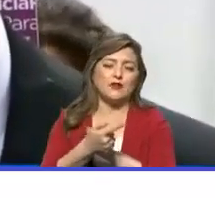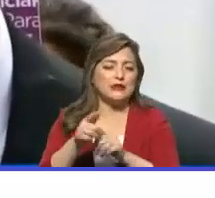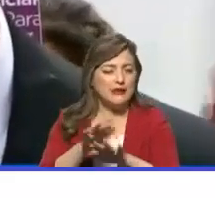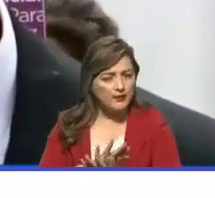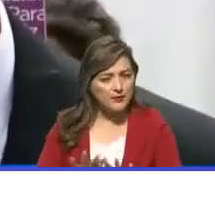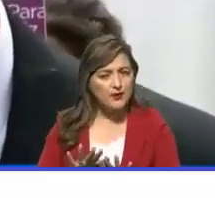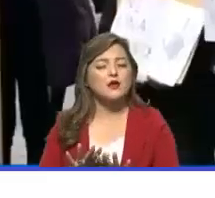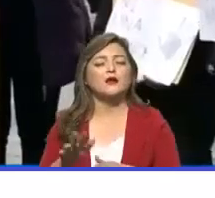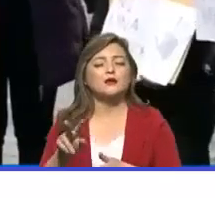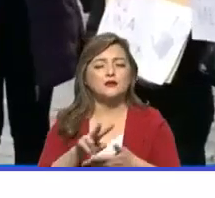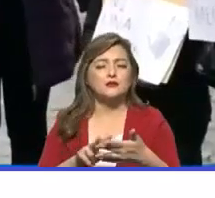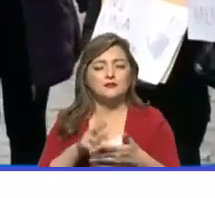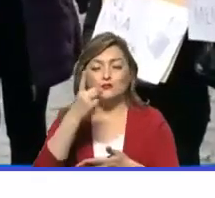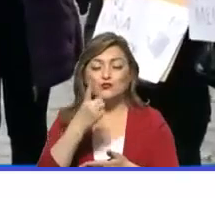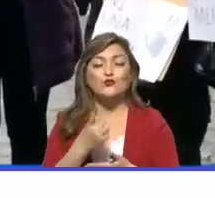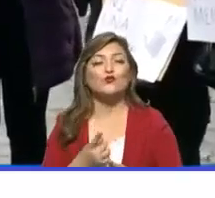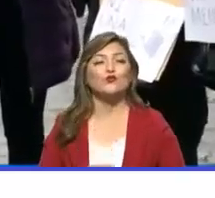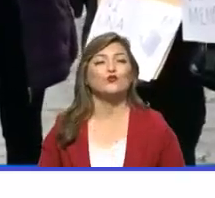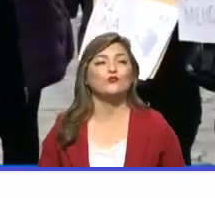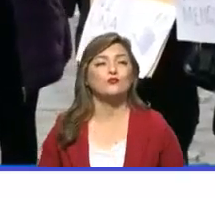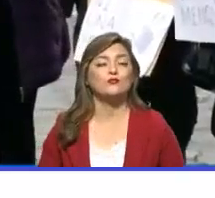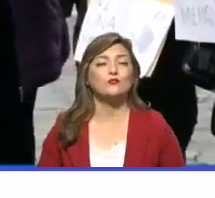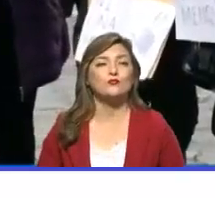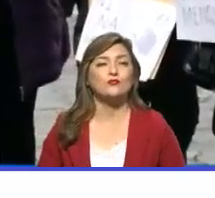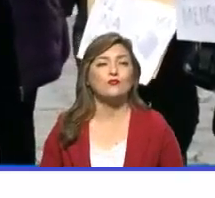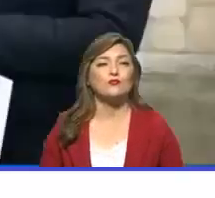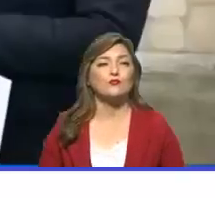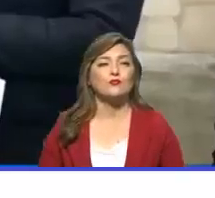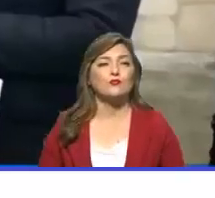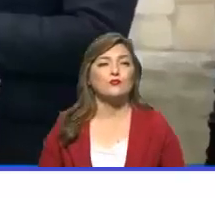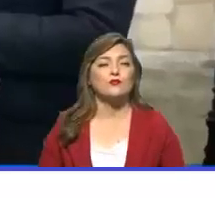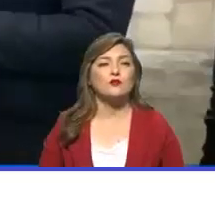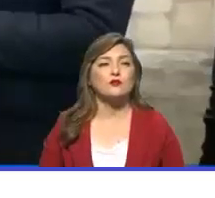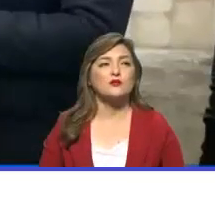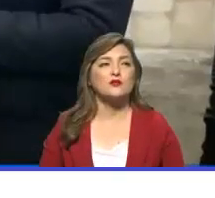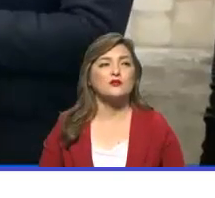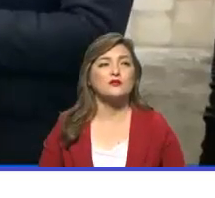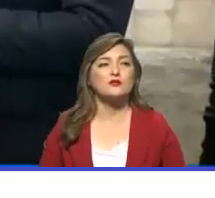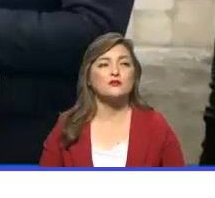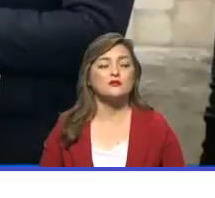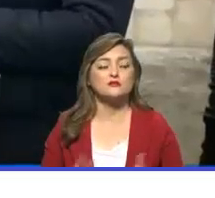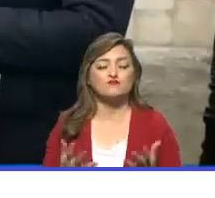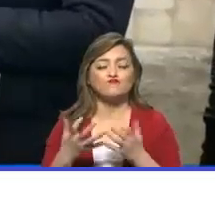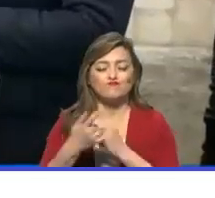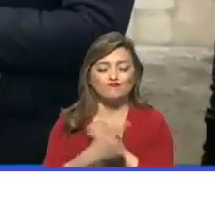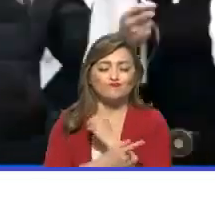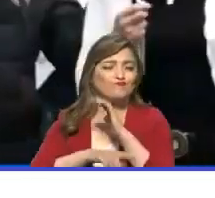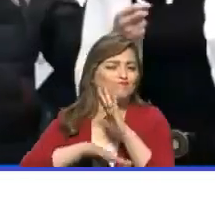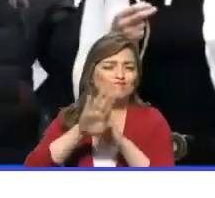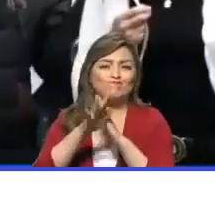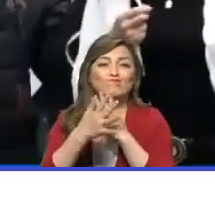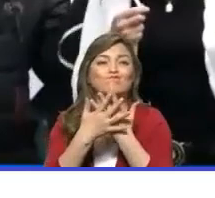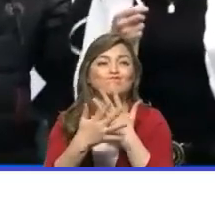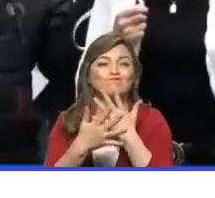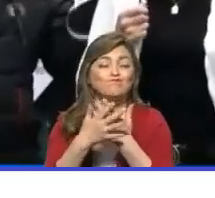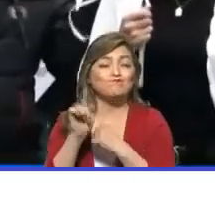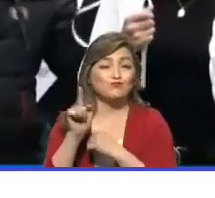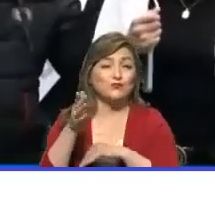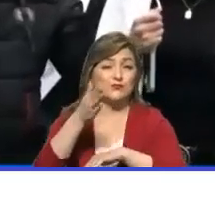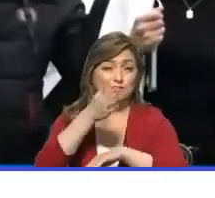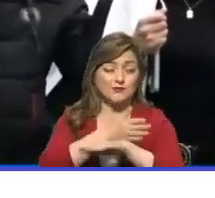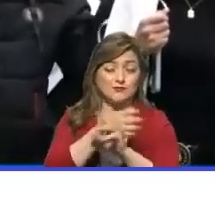proceda la lectura la santa el 6 en base a los indicios presentados esperan que se aplique la máxima pena para el procesado que tendrían